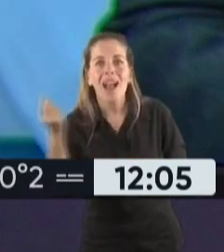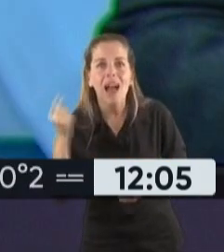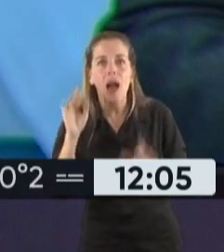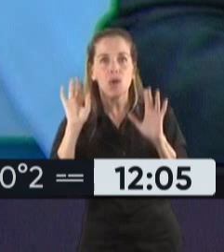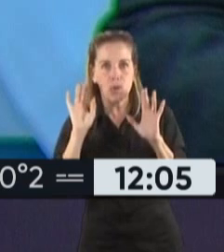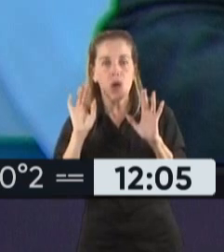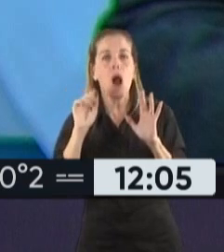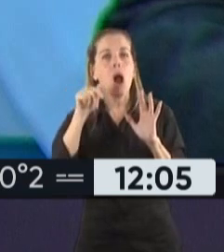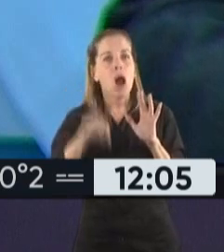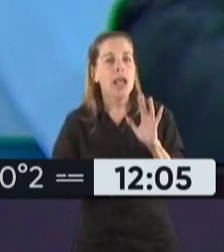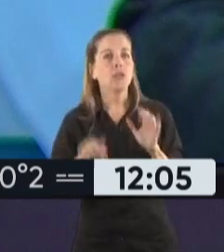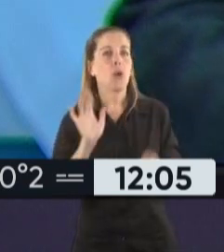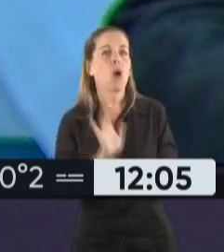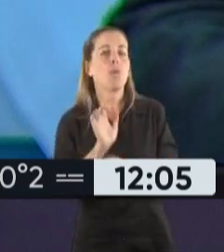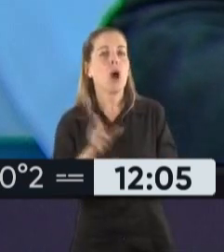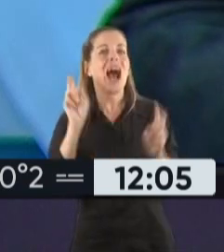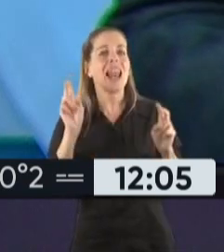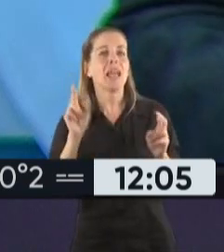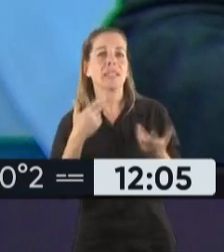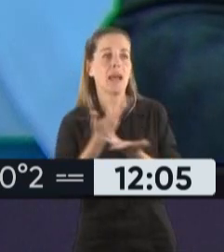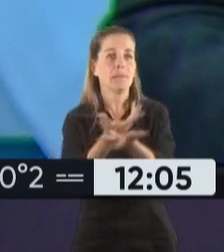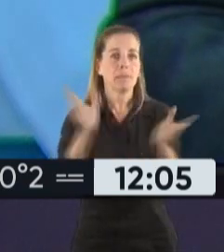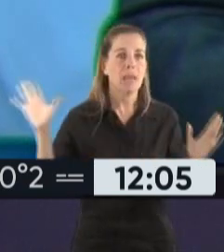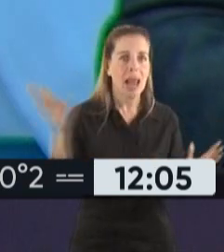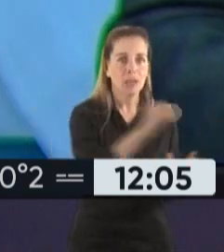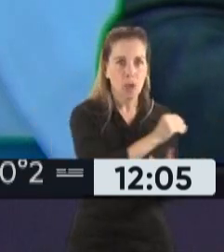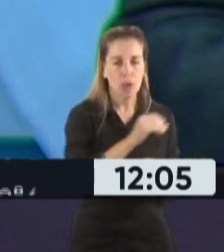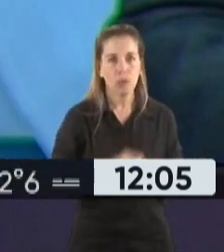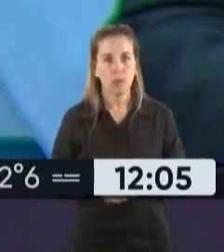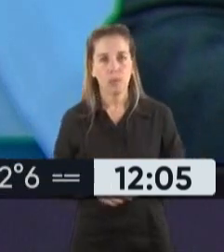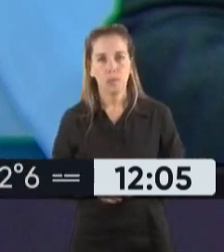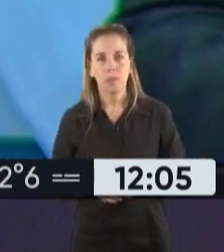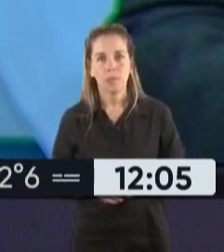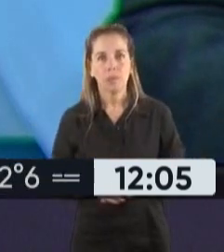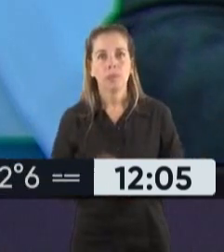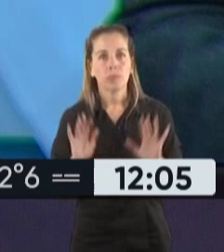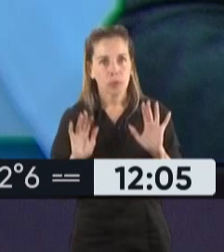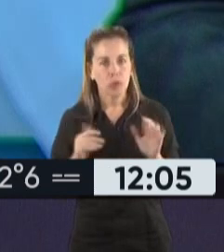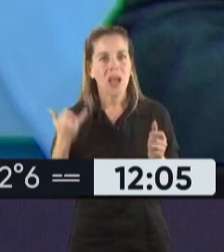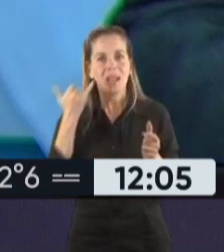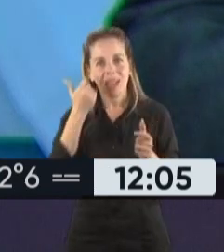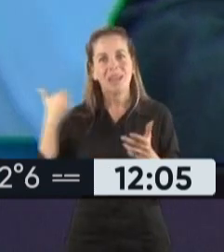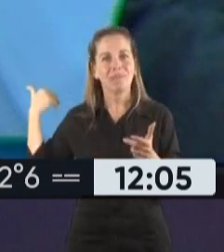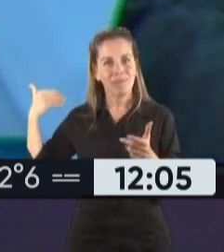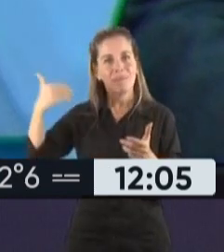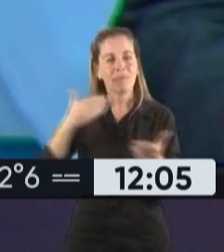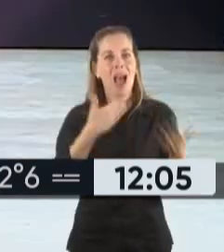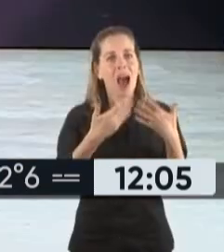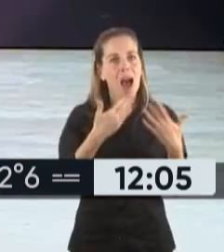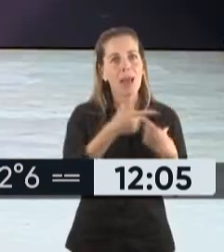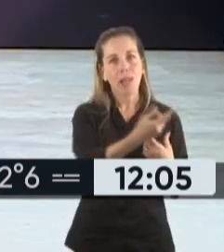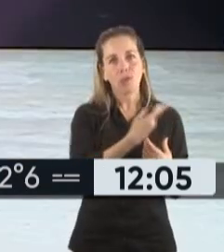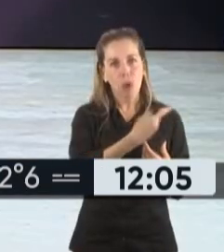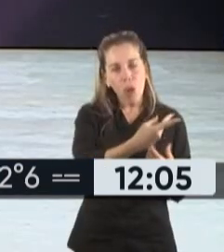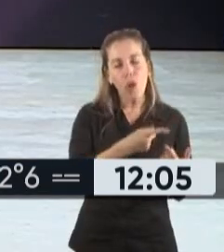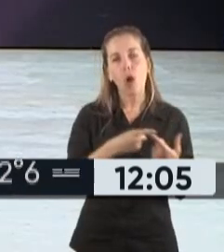Porque este es un llamado de atención a todos, a todos. Yo ya vengo hablándole a Sergio desde hace tiempo y